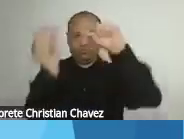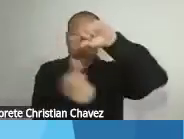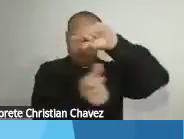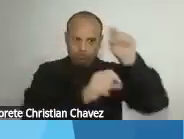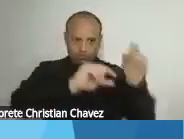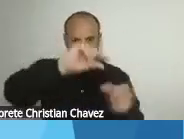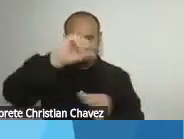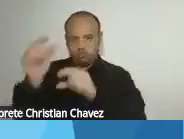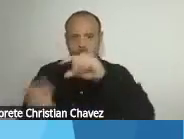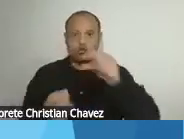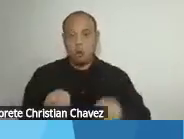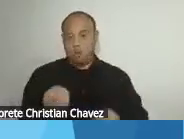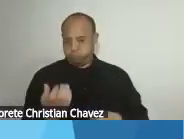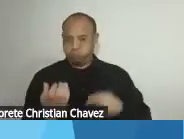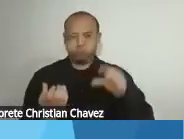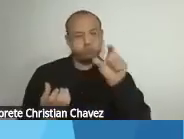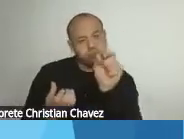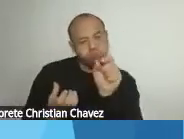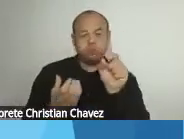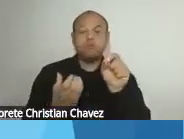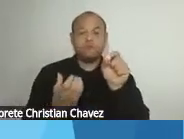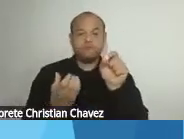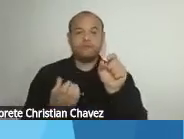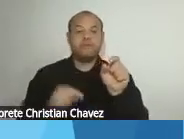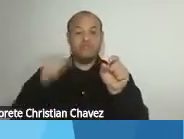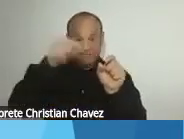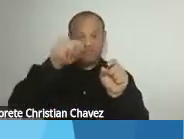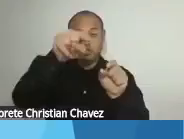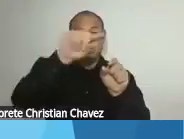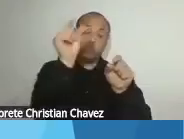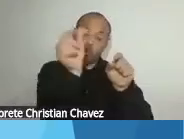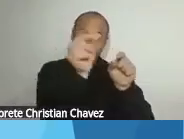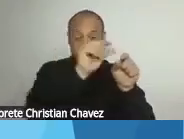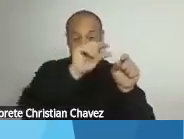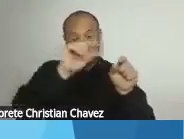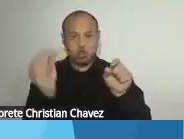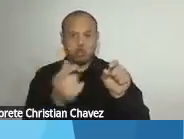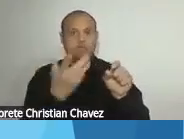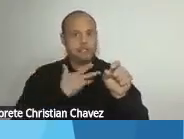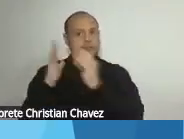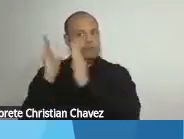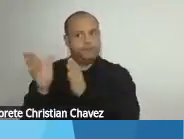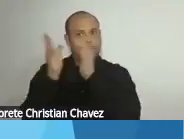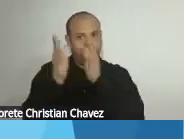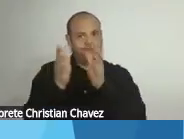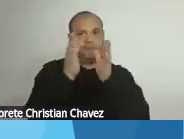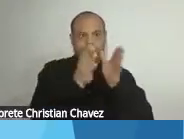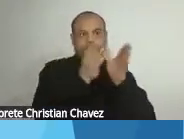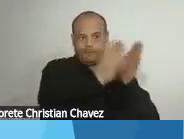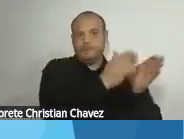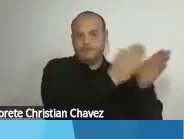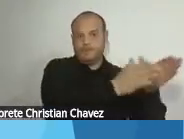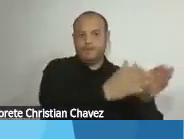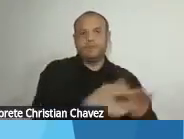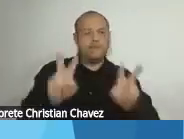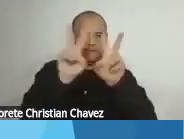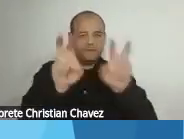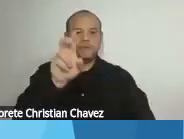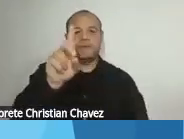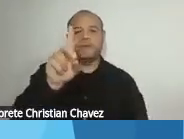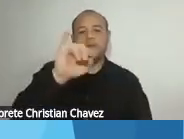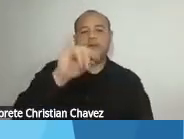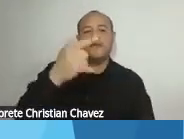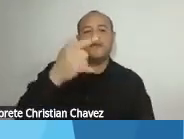a cabo pues diferentes procesos. Se lleva a cabo la digestión, ¿sí? Que las moléculas grandes pues se hacen